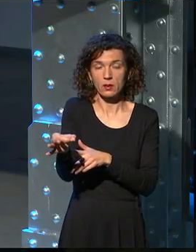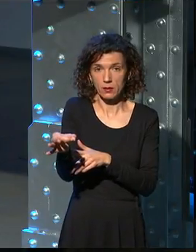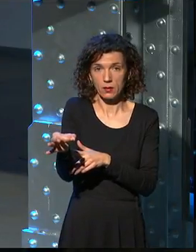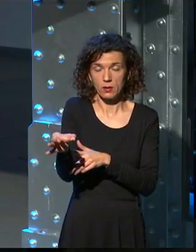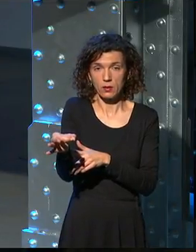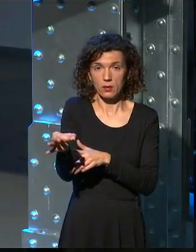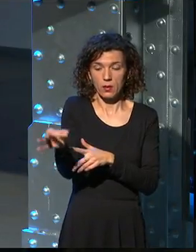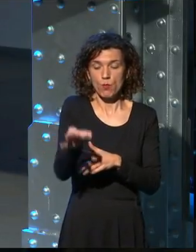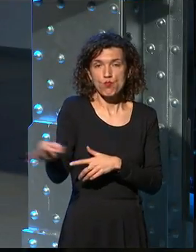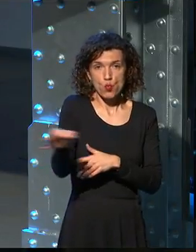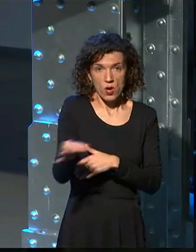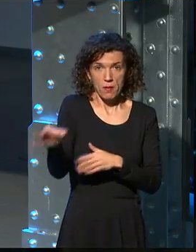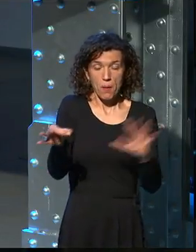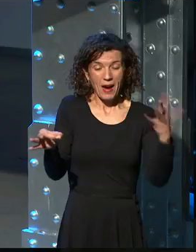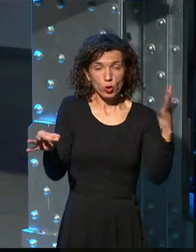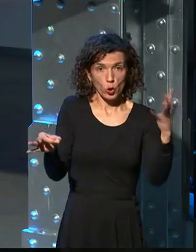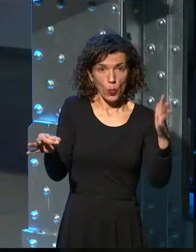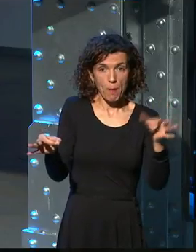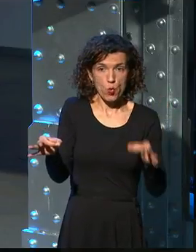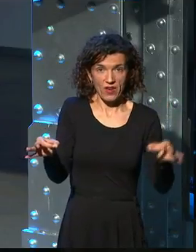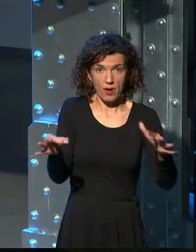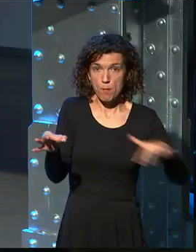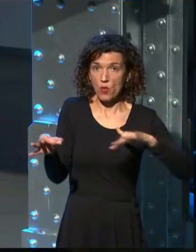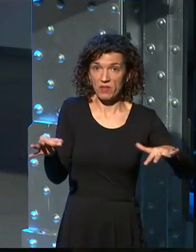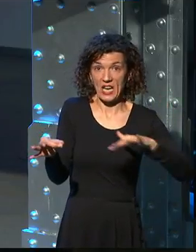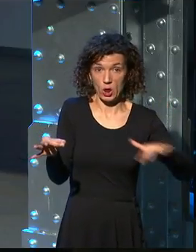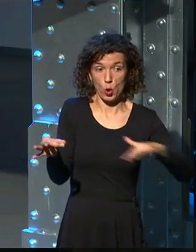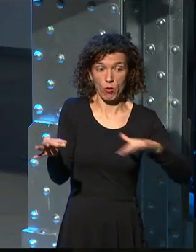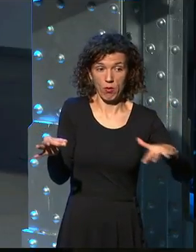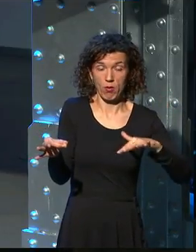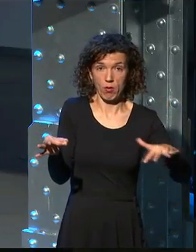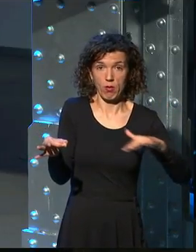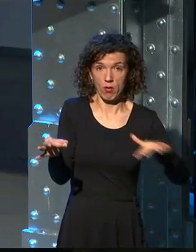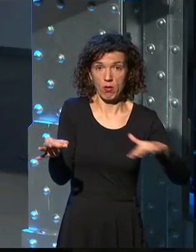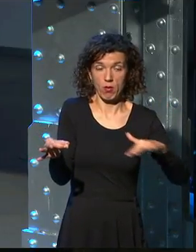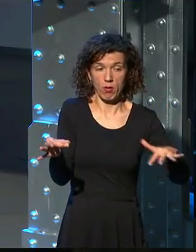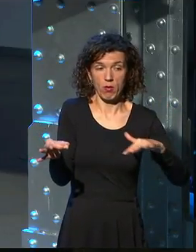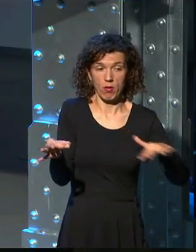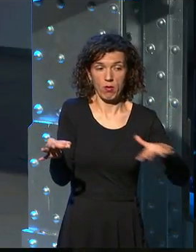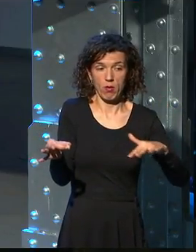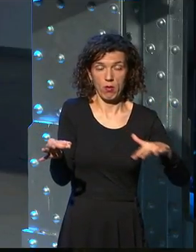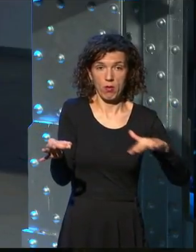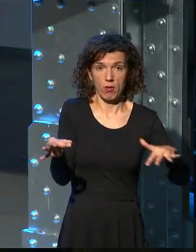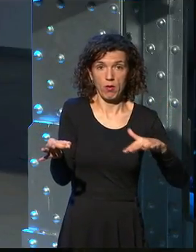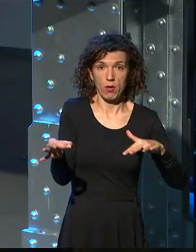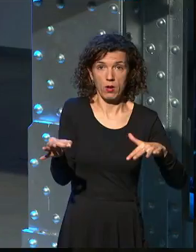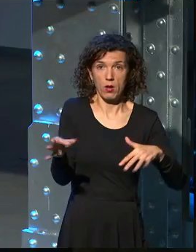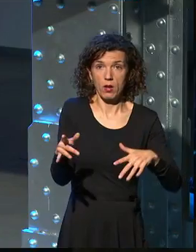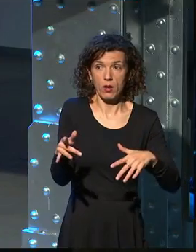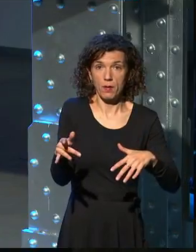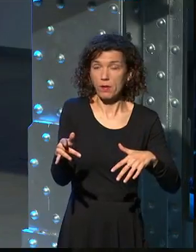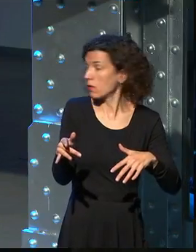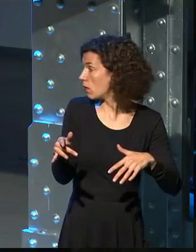la moneda y mueve la segunda mano. Este movimiento va a servir